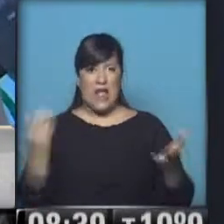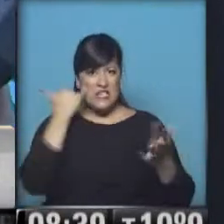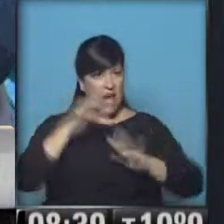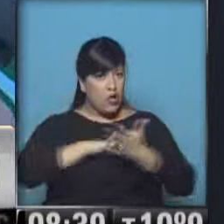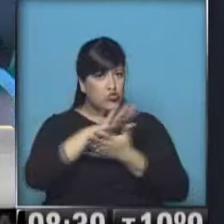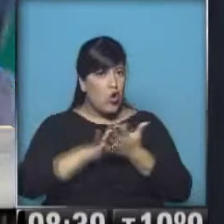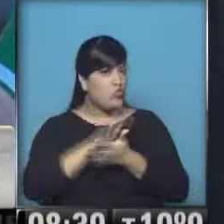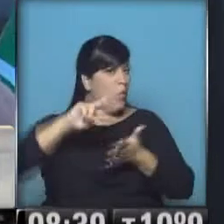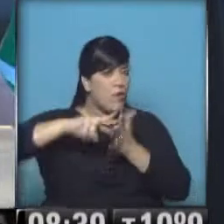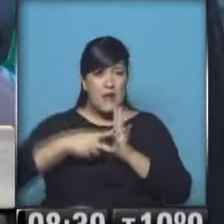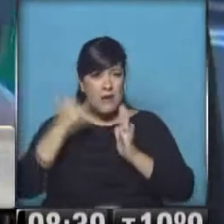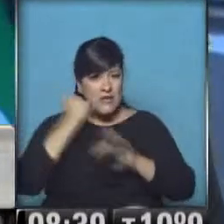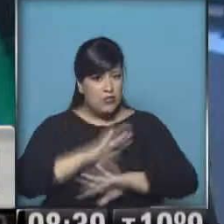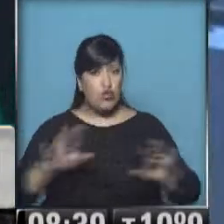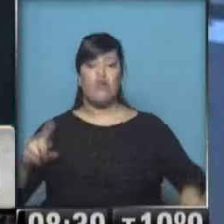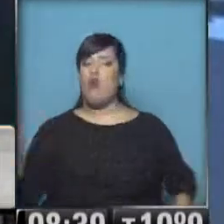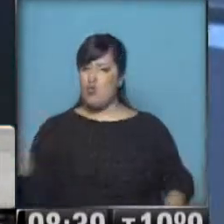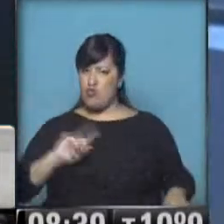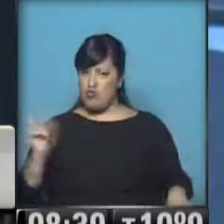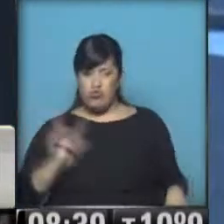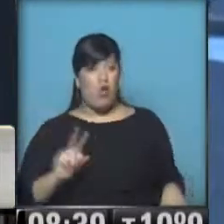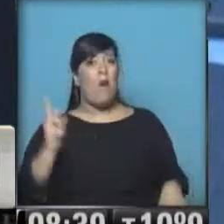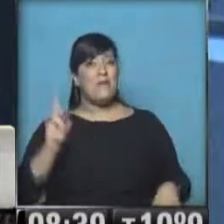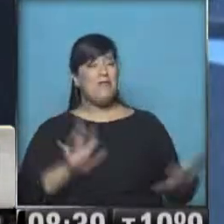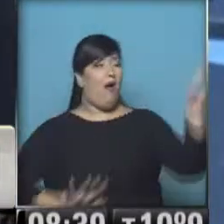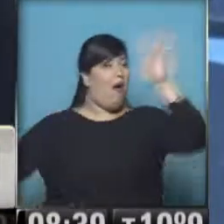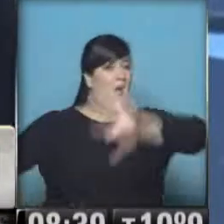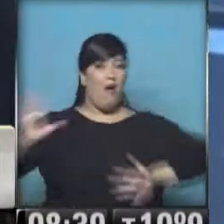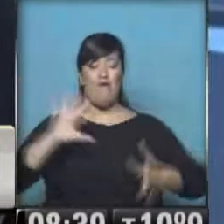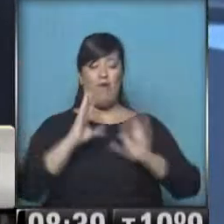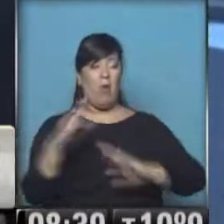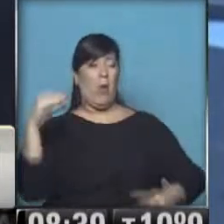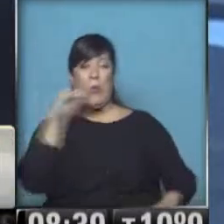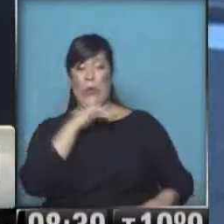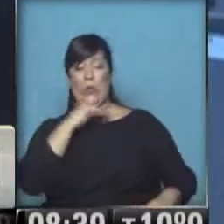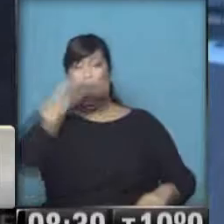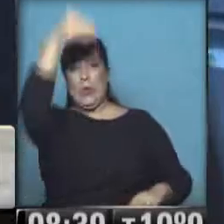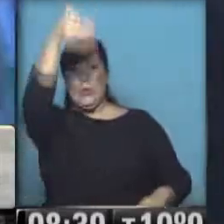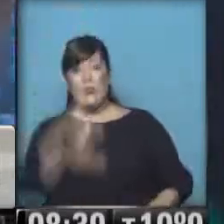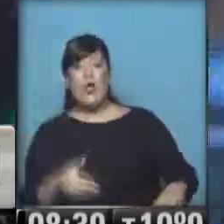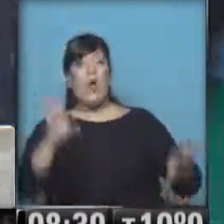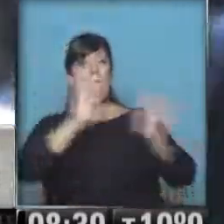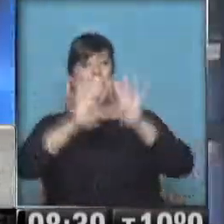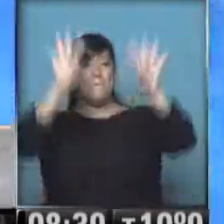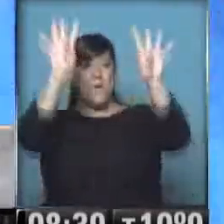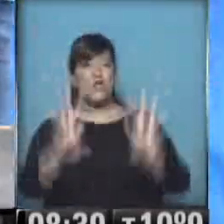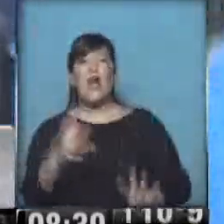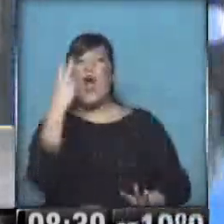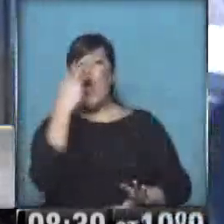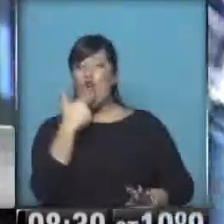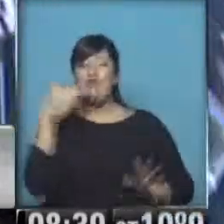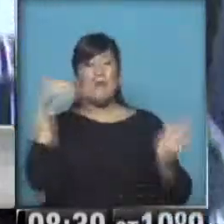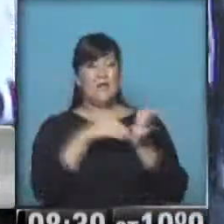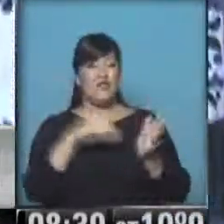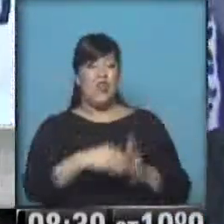esos inconvenientes? No, no están resueltos y esta fachada que ves realmente es una fachada. Este portón costó 11 millones de pesos